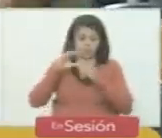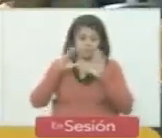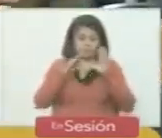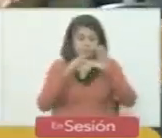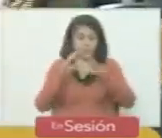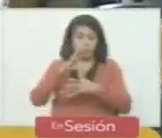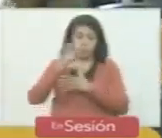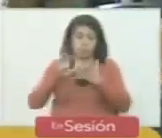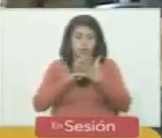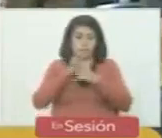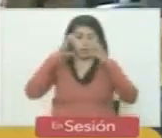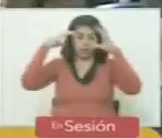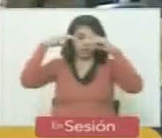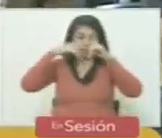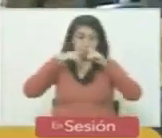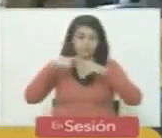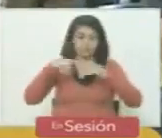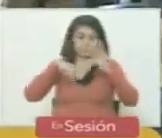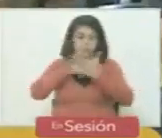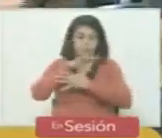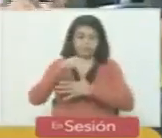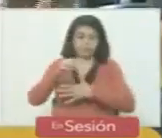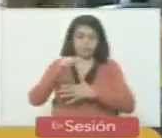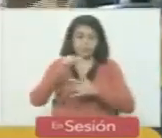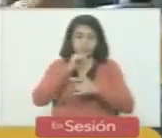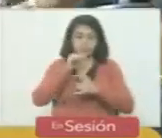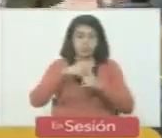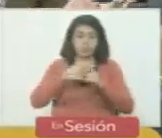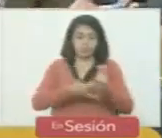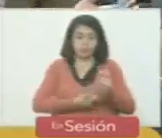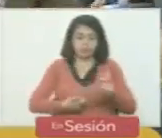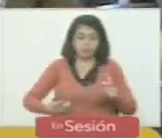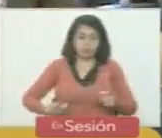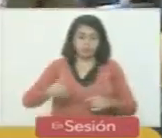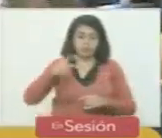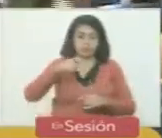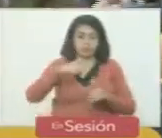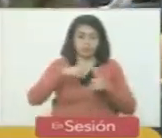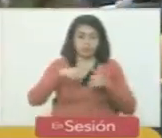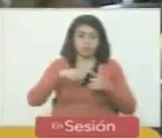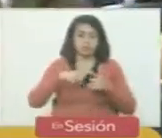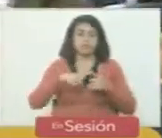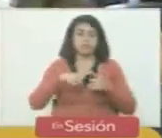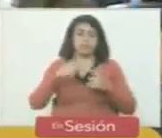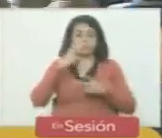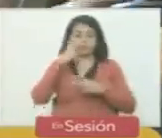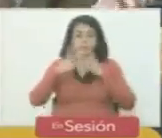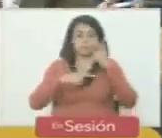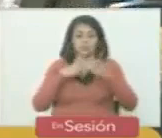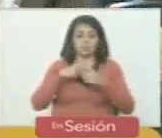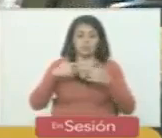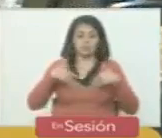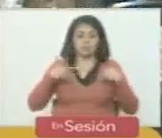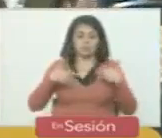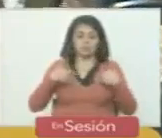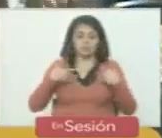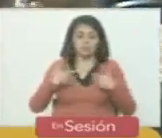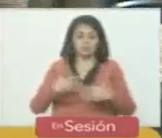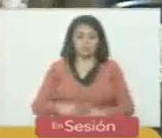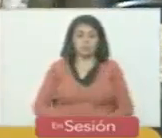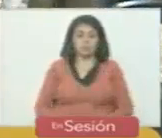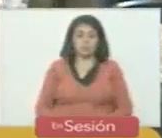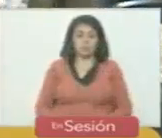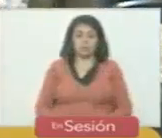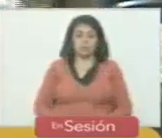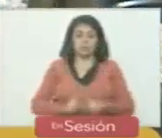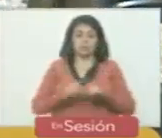era problemas de la lluvia, era problemas de hambre, era problemas de necesidades, era una visita, eran alegría, pero